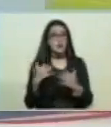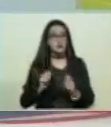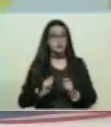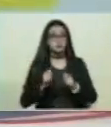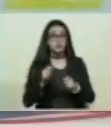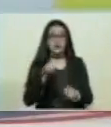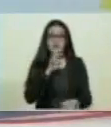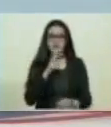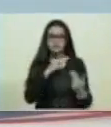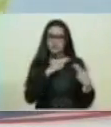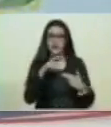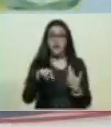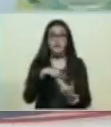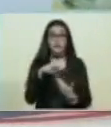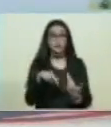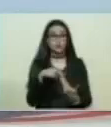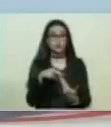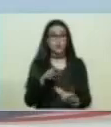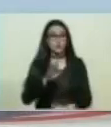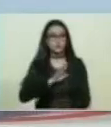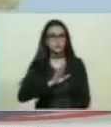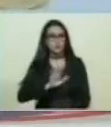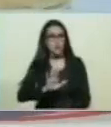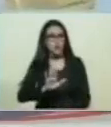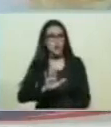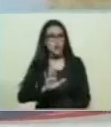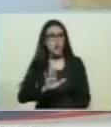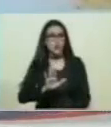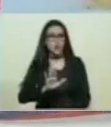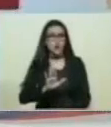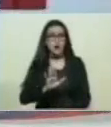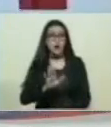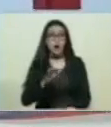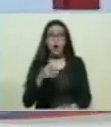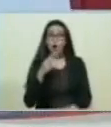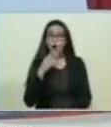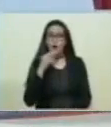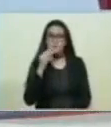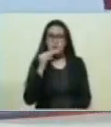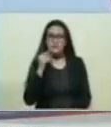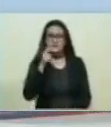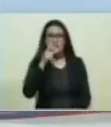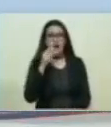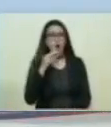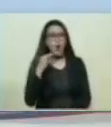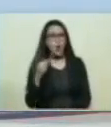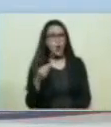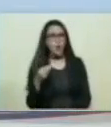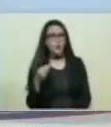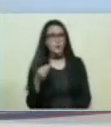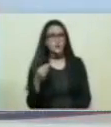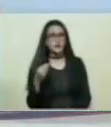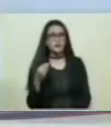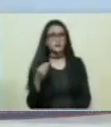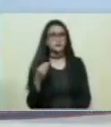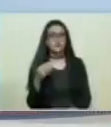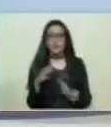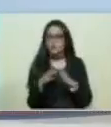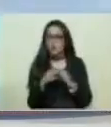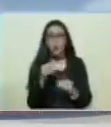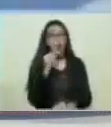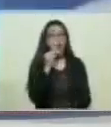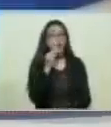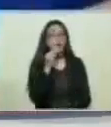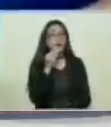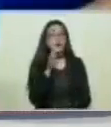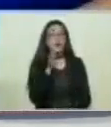da la Revolución Bolivariana. Beneficio que ha alcanzado a jóvenes con experiencia, pero se refería a Cairely a aquellos jóvenes que no han